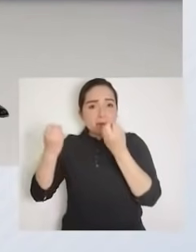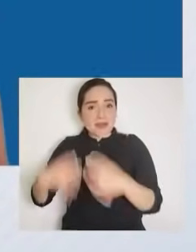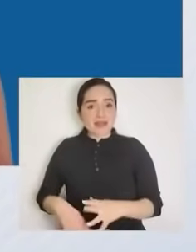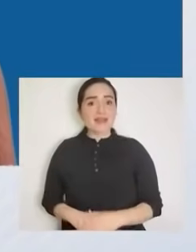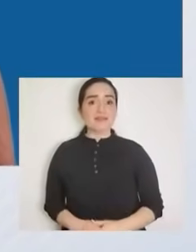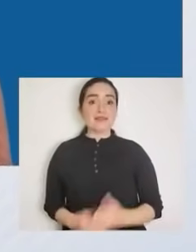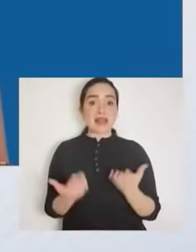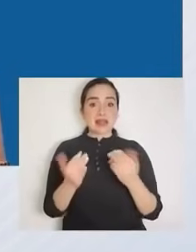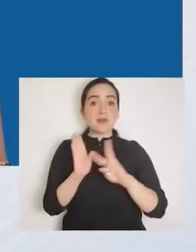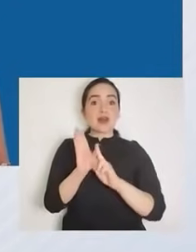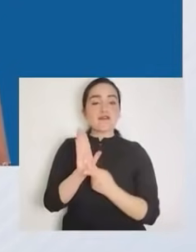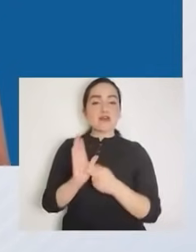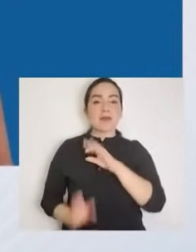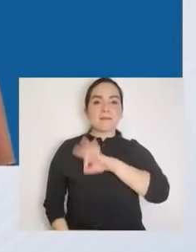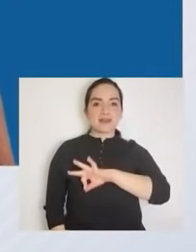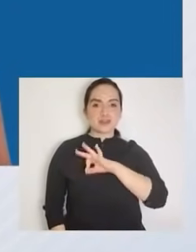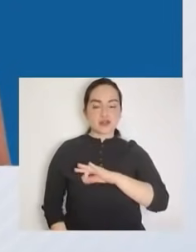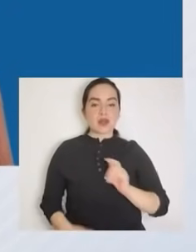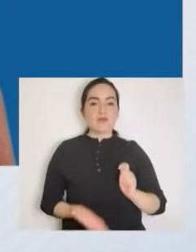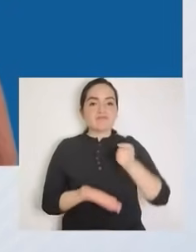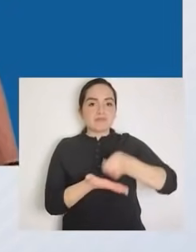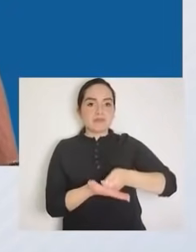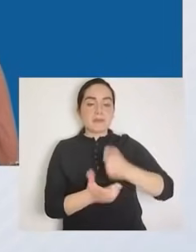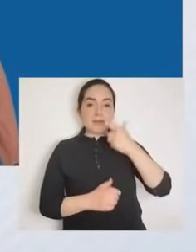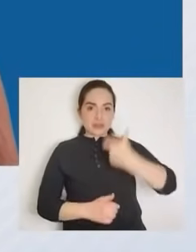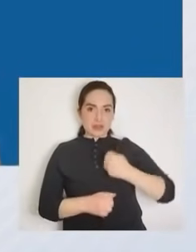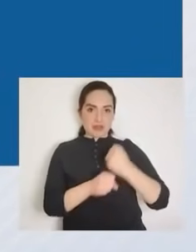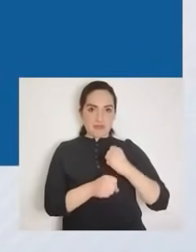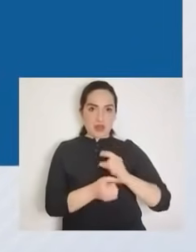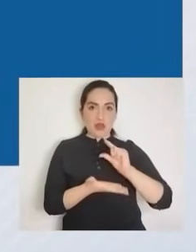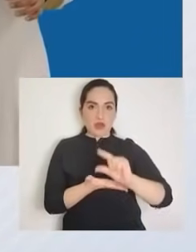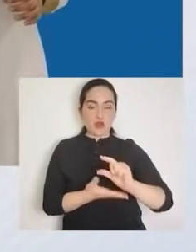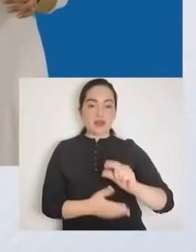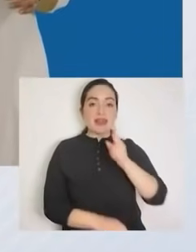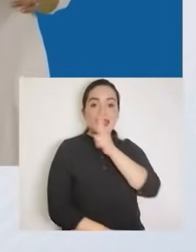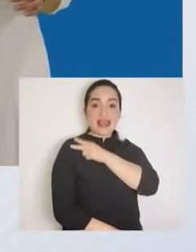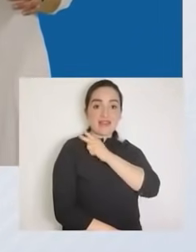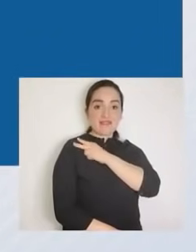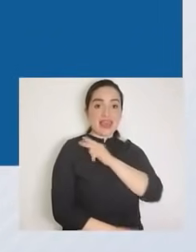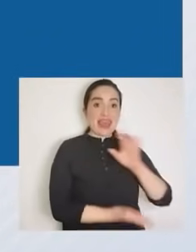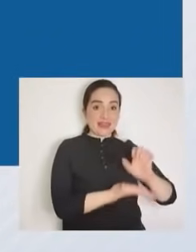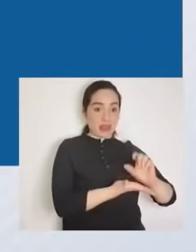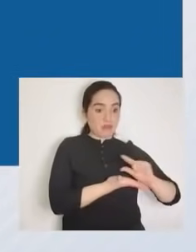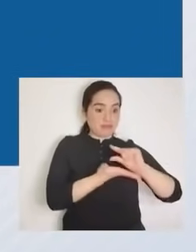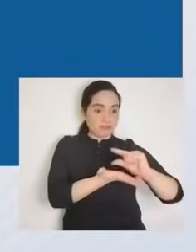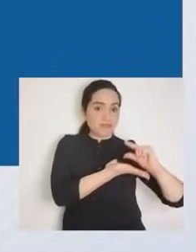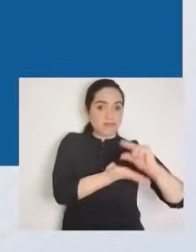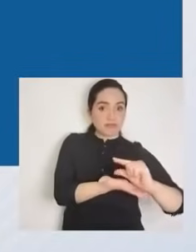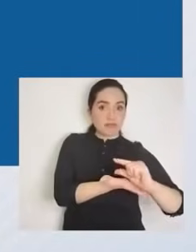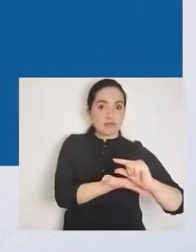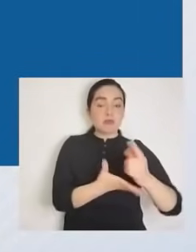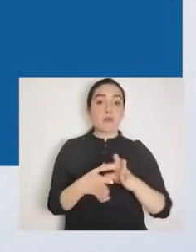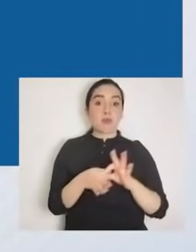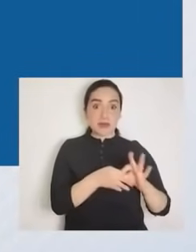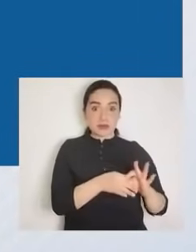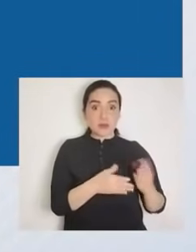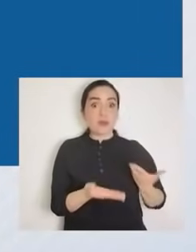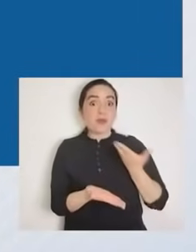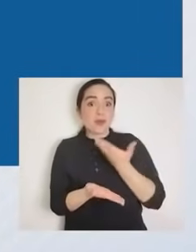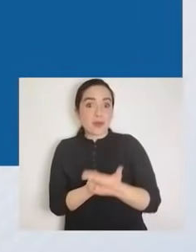vida. Necesitamos una reforma de pensiones donde aporte el trabajador, el empleador y el Estado. Por